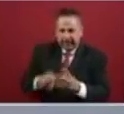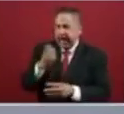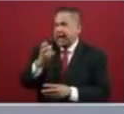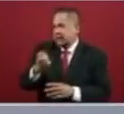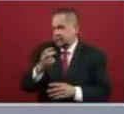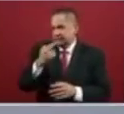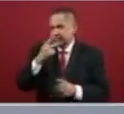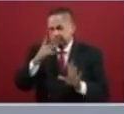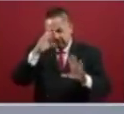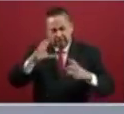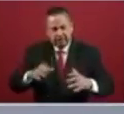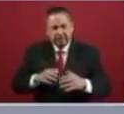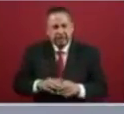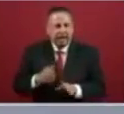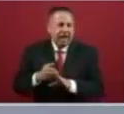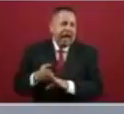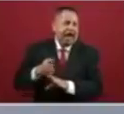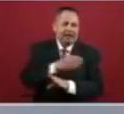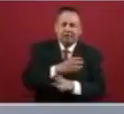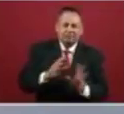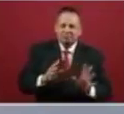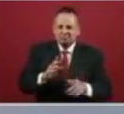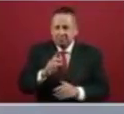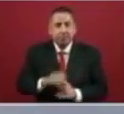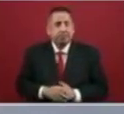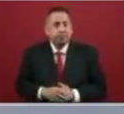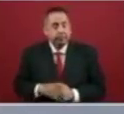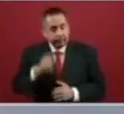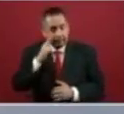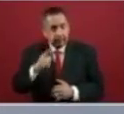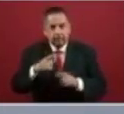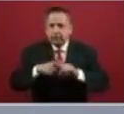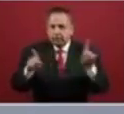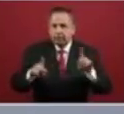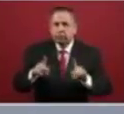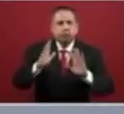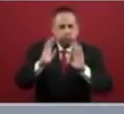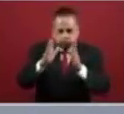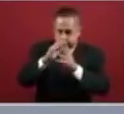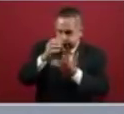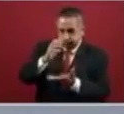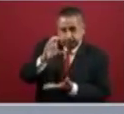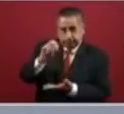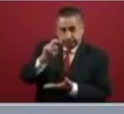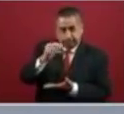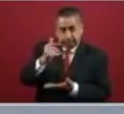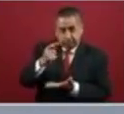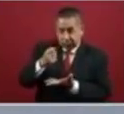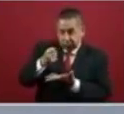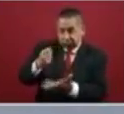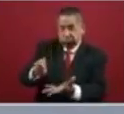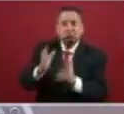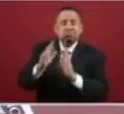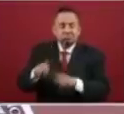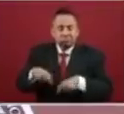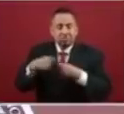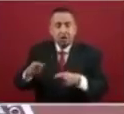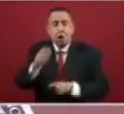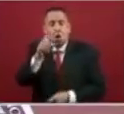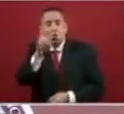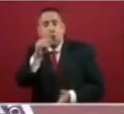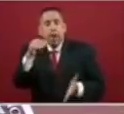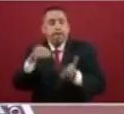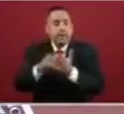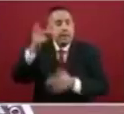Contrario a lo que se ha dicho, se han entregado 9.000 becas